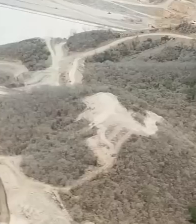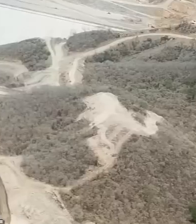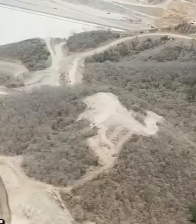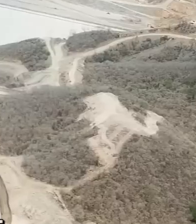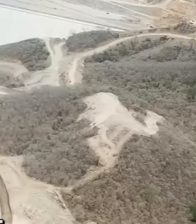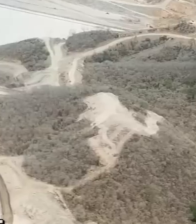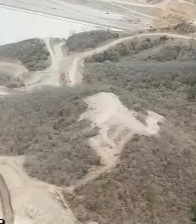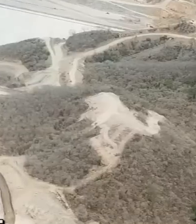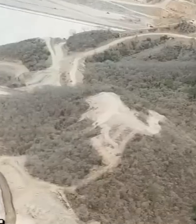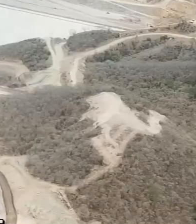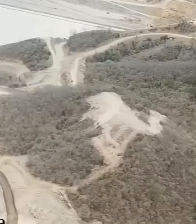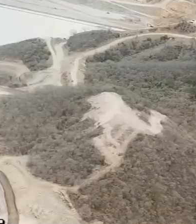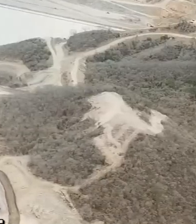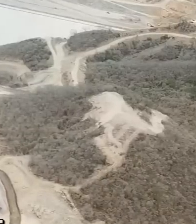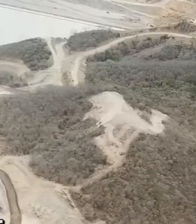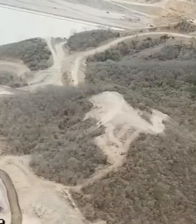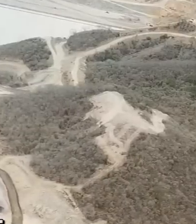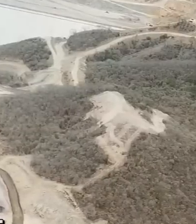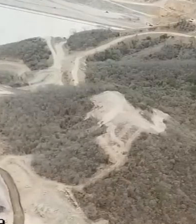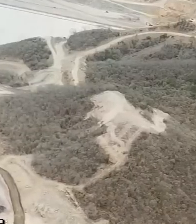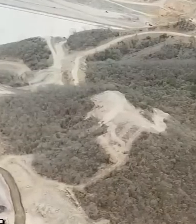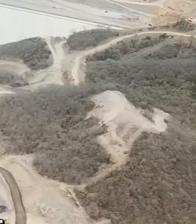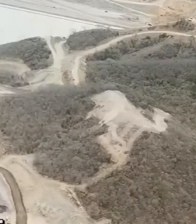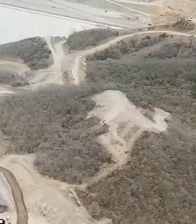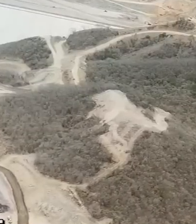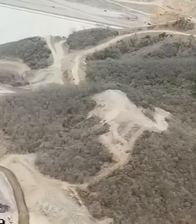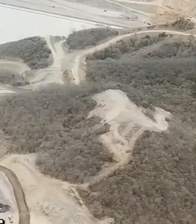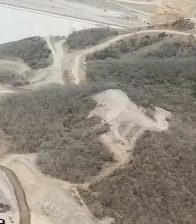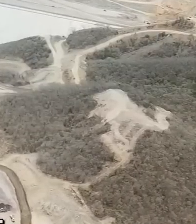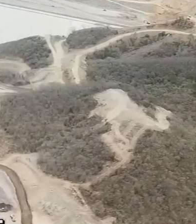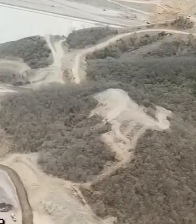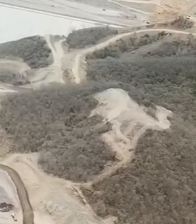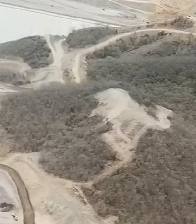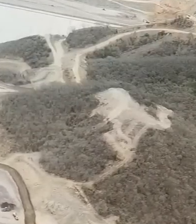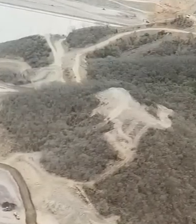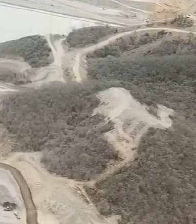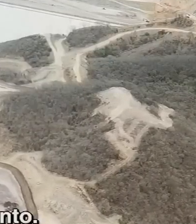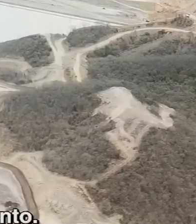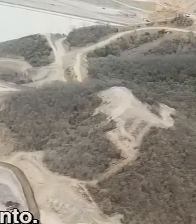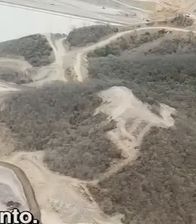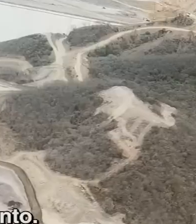Sinaloa, en la que se invierten 7,318 millones de pesos.